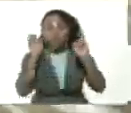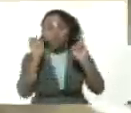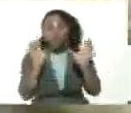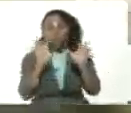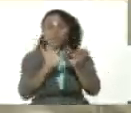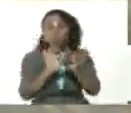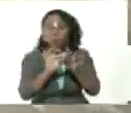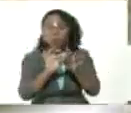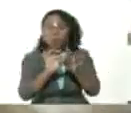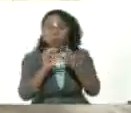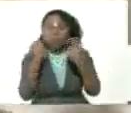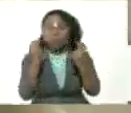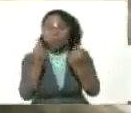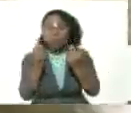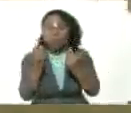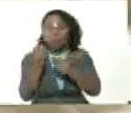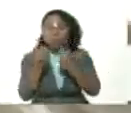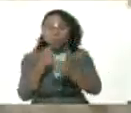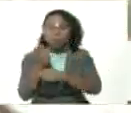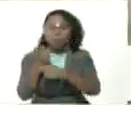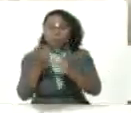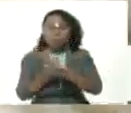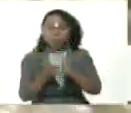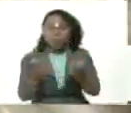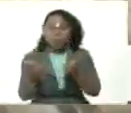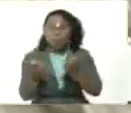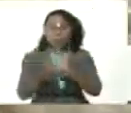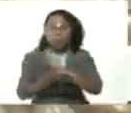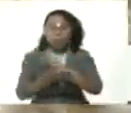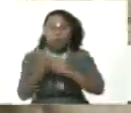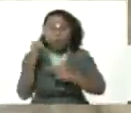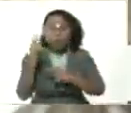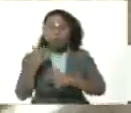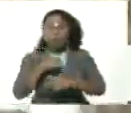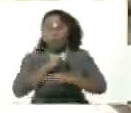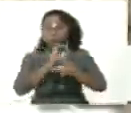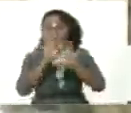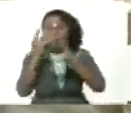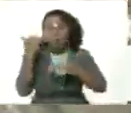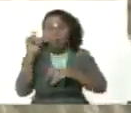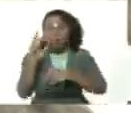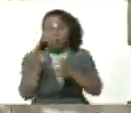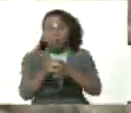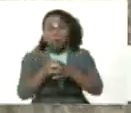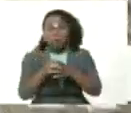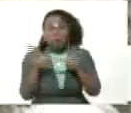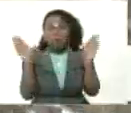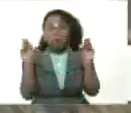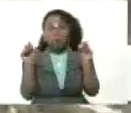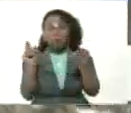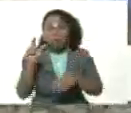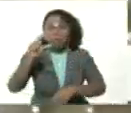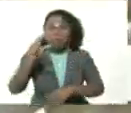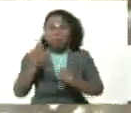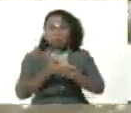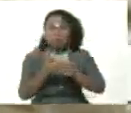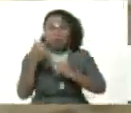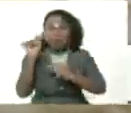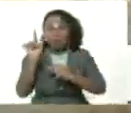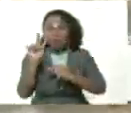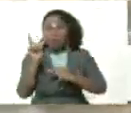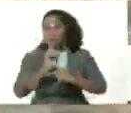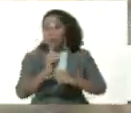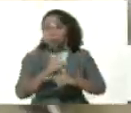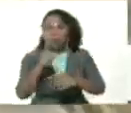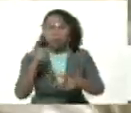el tema tributario, pero también estamos convencidos, en específicamente el sector del camarón y el cangrejo, presidente, que la competencia no está